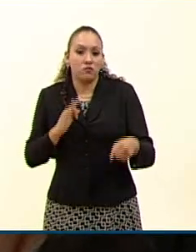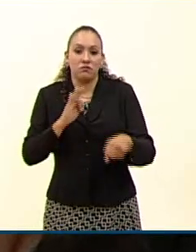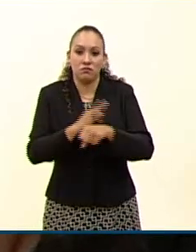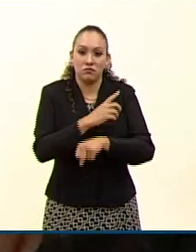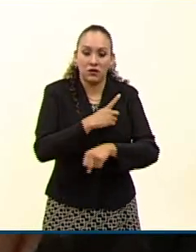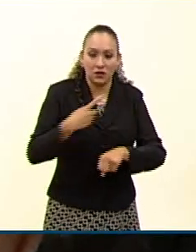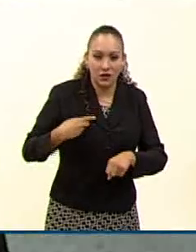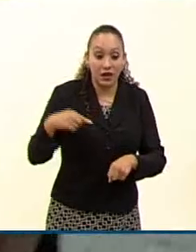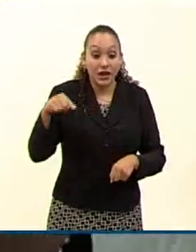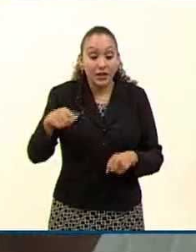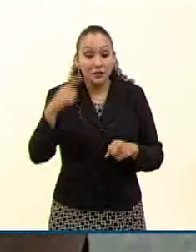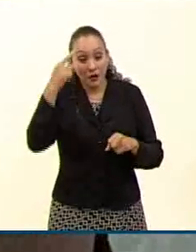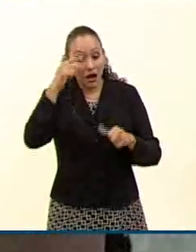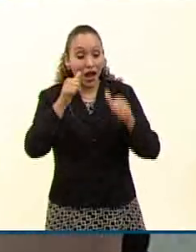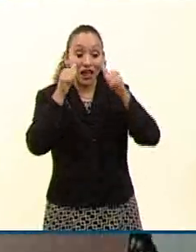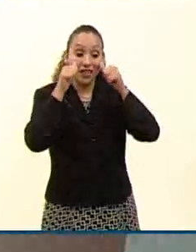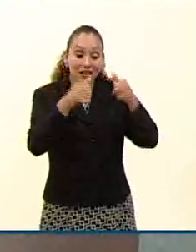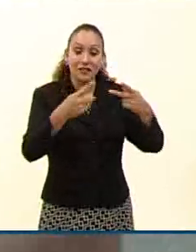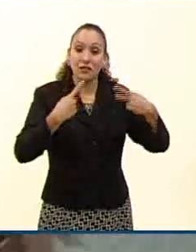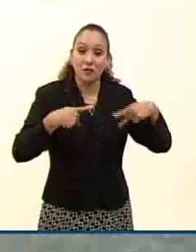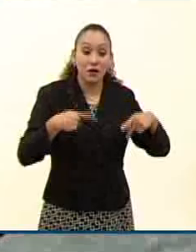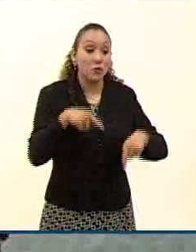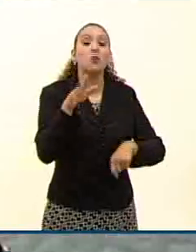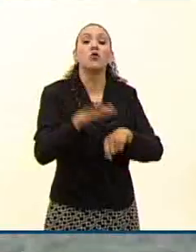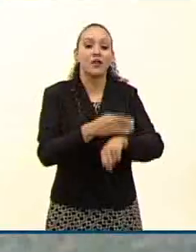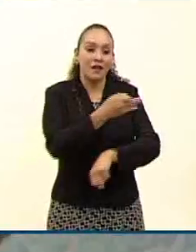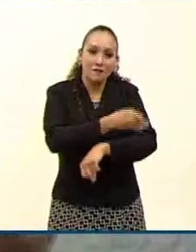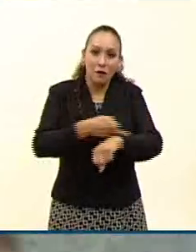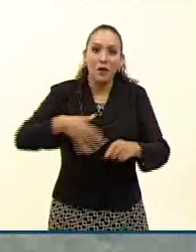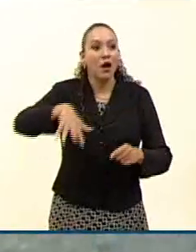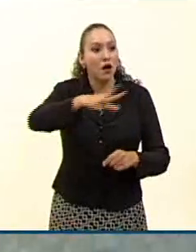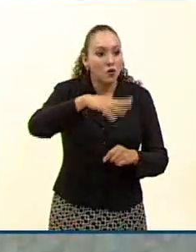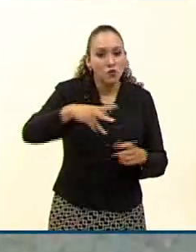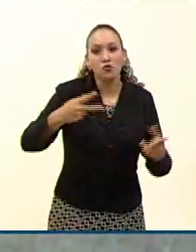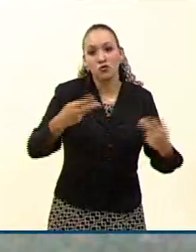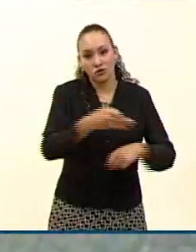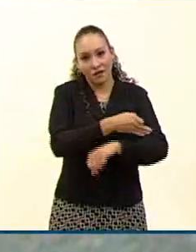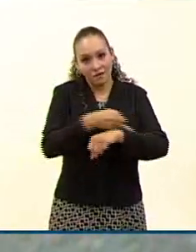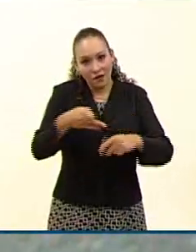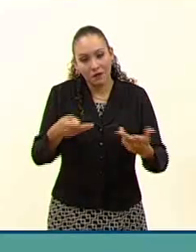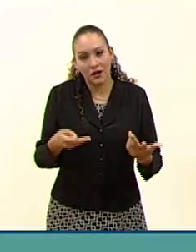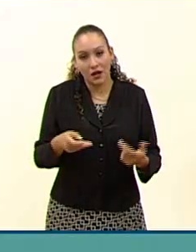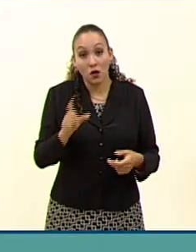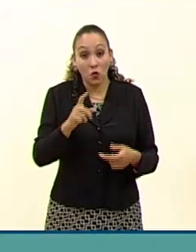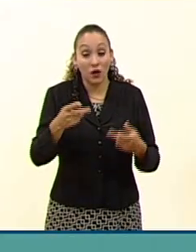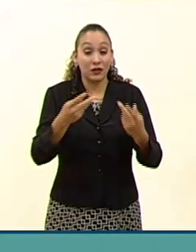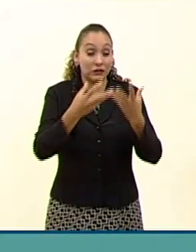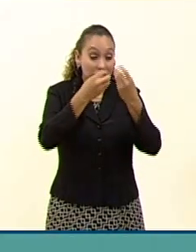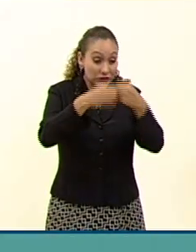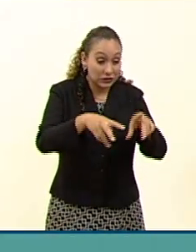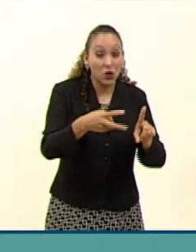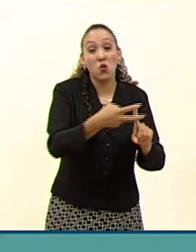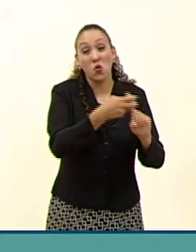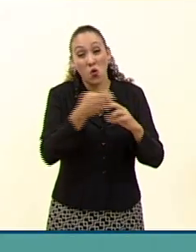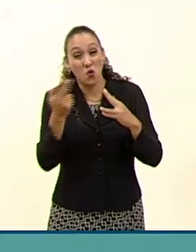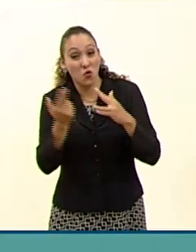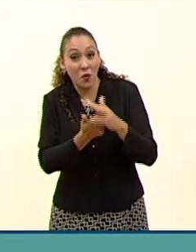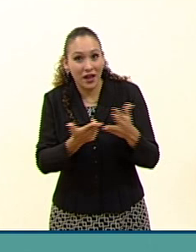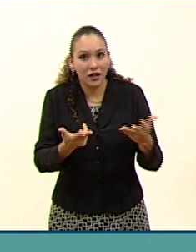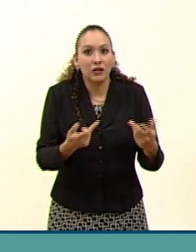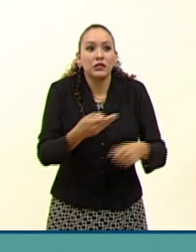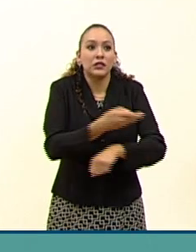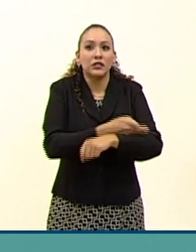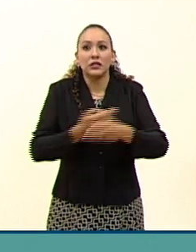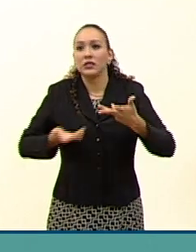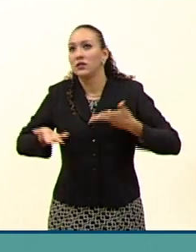están para escuchar y apoyar a quienes buscan a sus familiares. Aseguró que la desaparición se trata de un crimen que no tiene justificación y